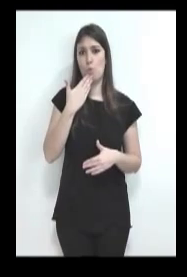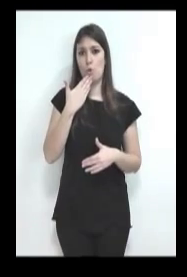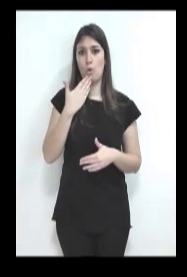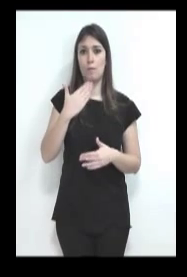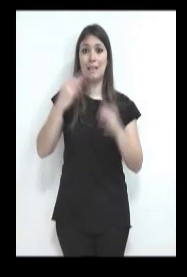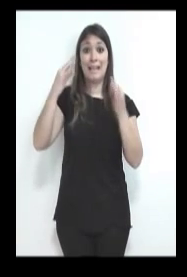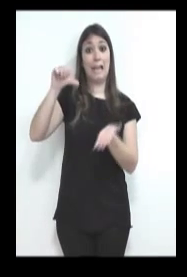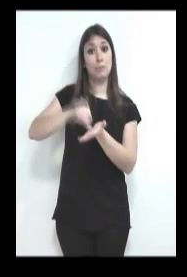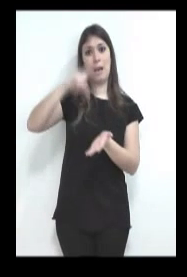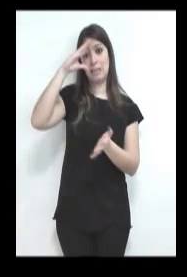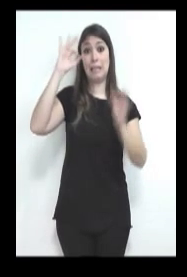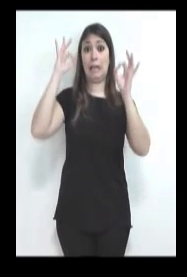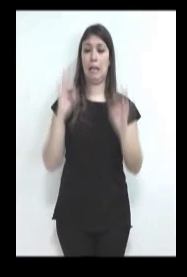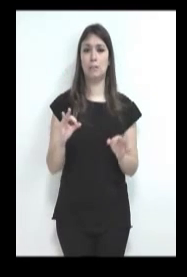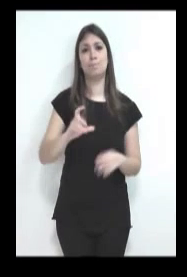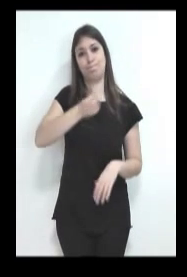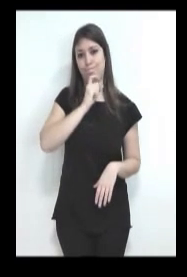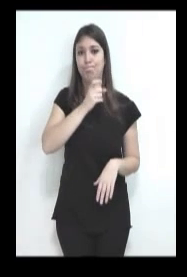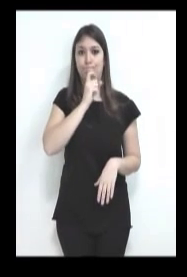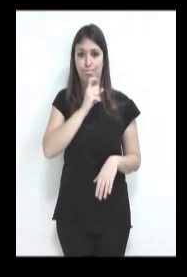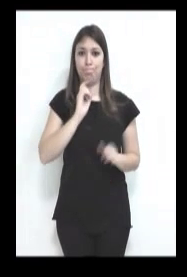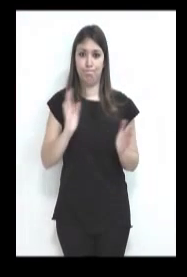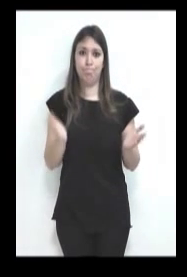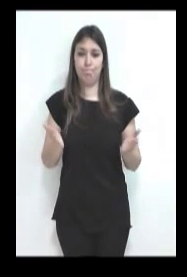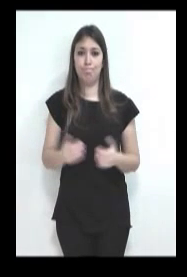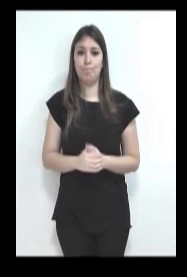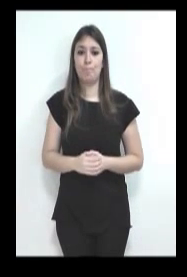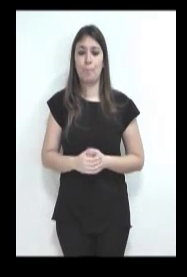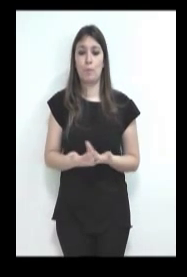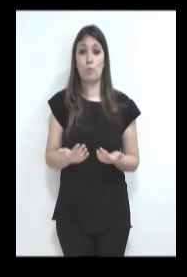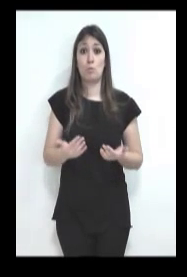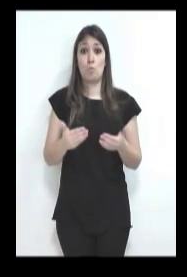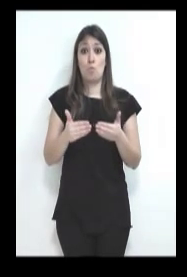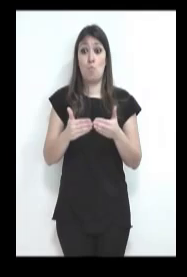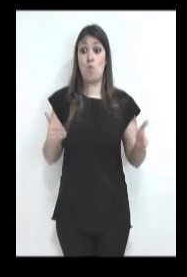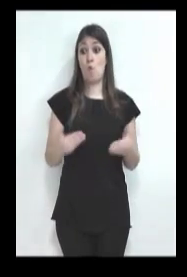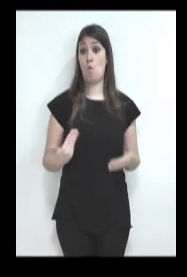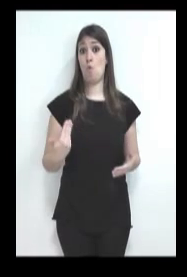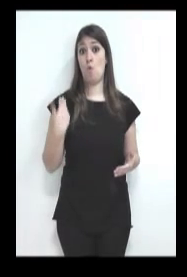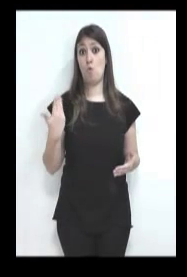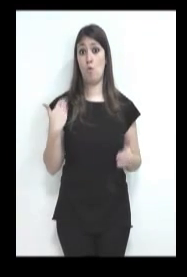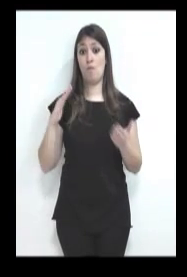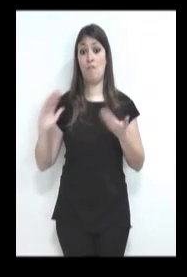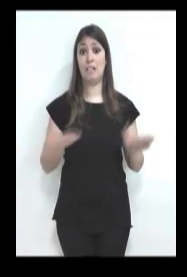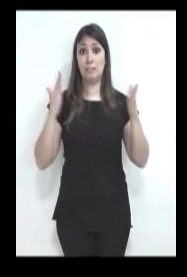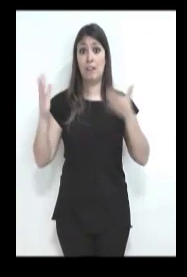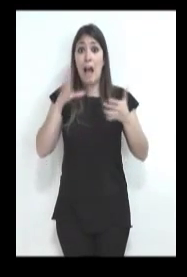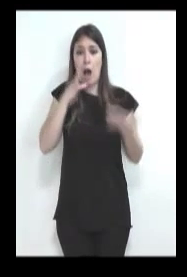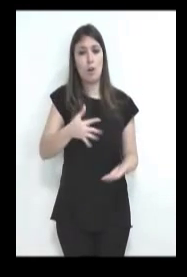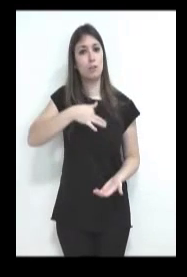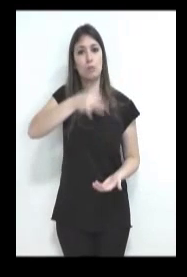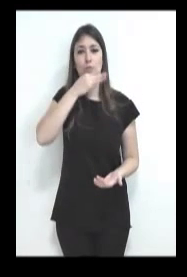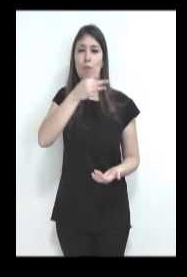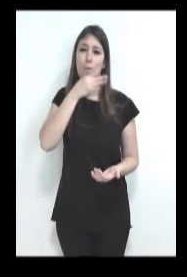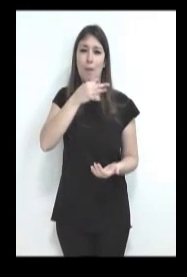Smart Cities o de la ciudad inteligente. Y en las primeras etapas estamos más bien